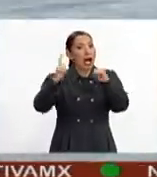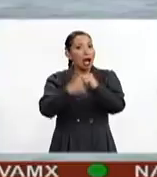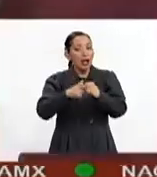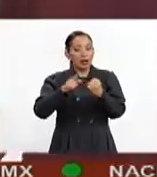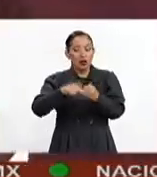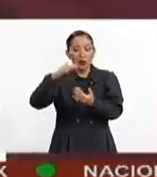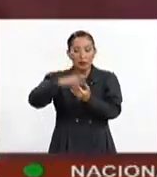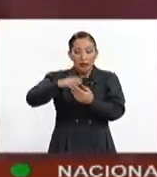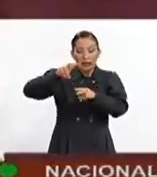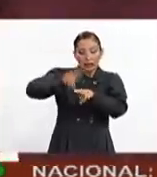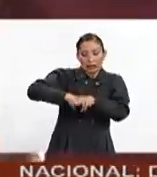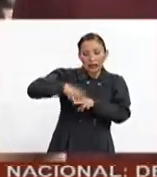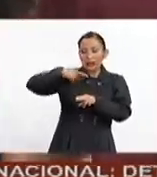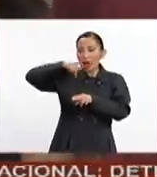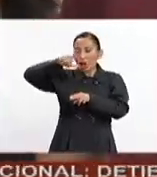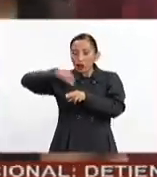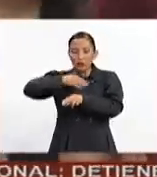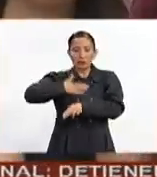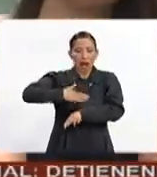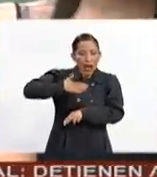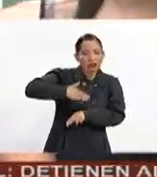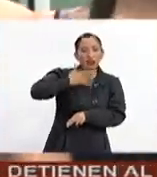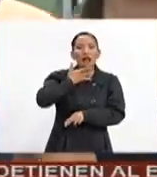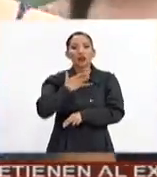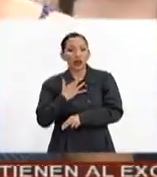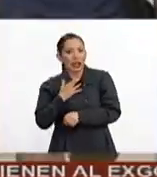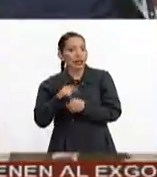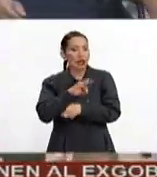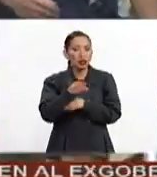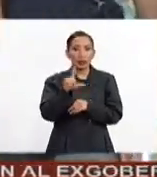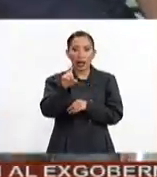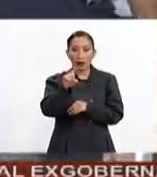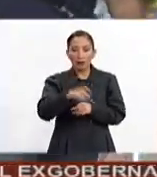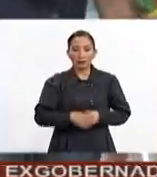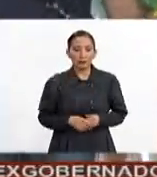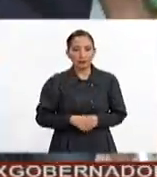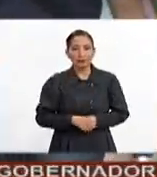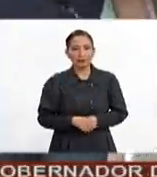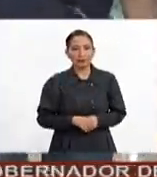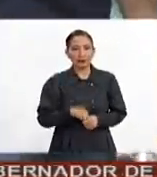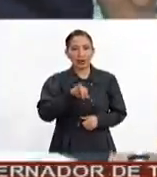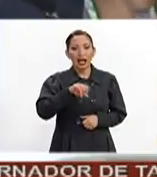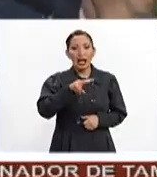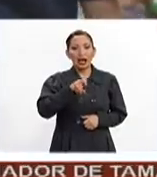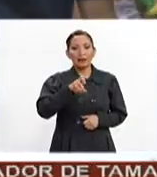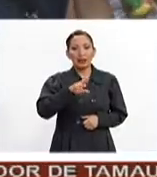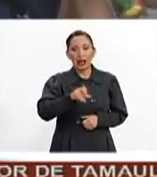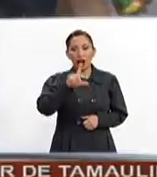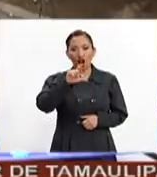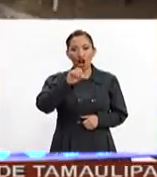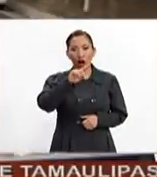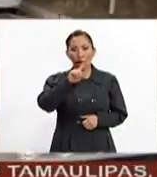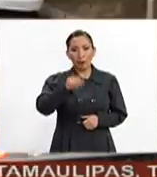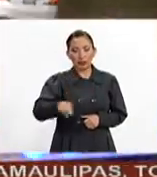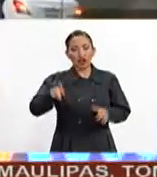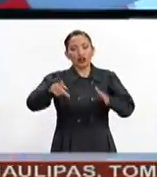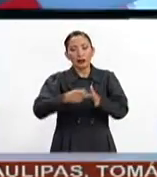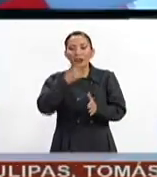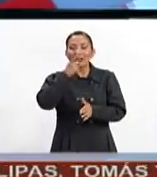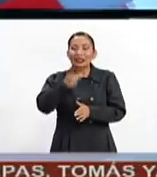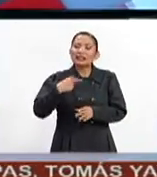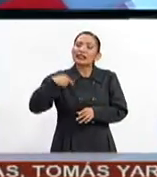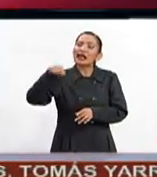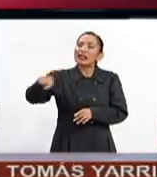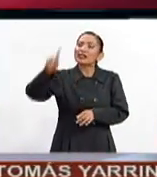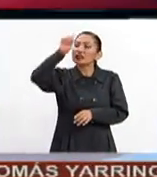mesas, sillas, planta de luz, baños, combustible y agua. Javier López, no nos vamos a cansar de repetirlo. ¿Cuáles